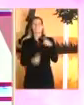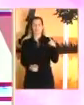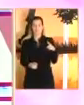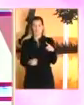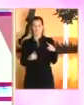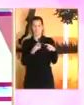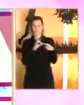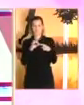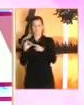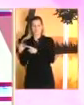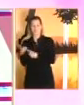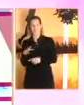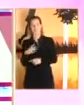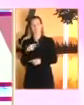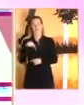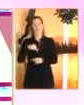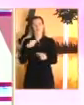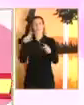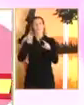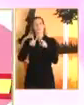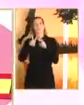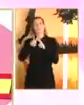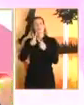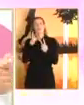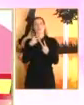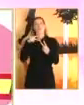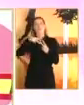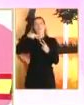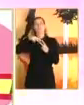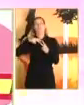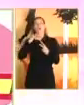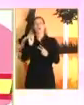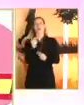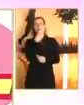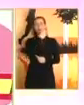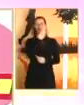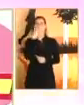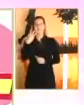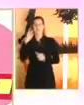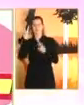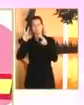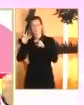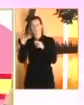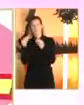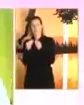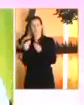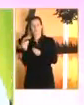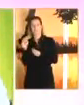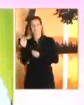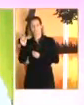de cromosomas. Uno de los 23 pares viene del padre y otro de la madre. Entonces todas nuestras células del cuerpo tienen